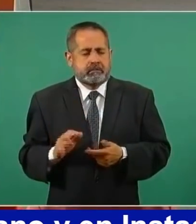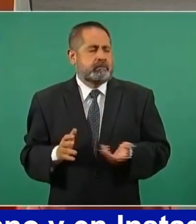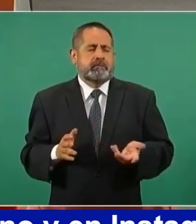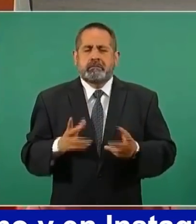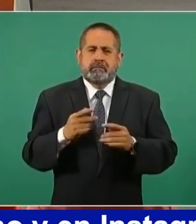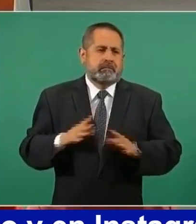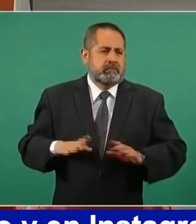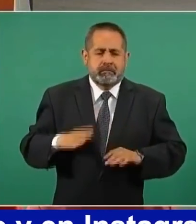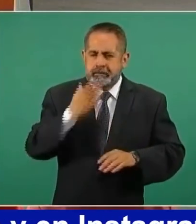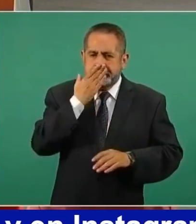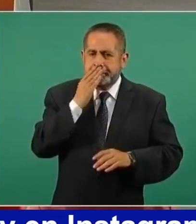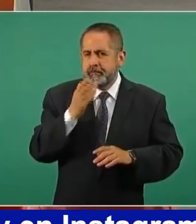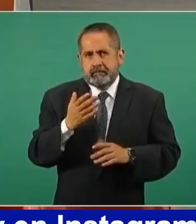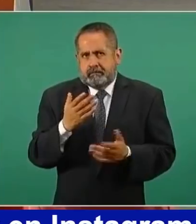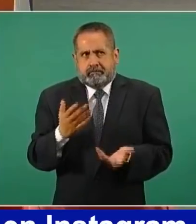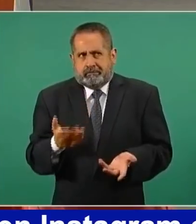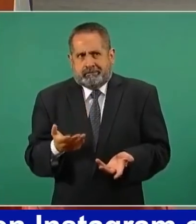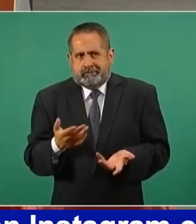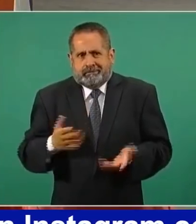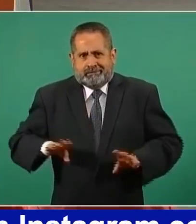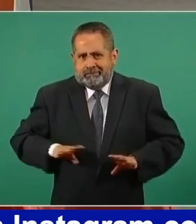no se haría ningún negocio.